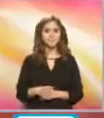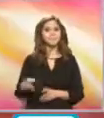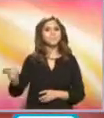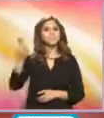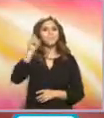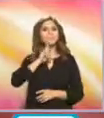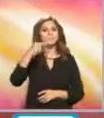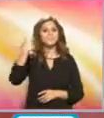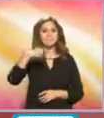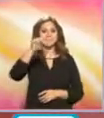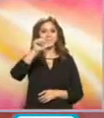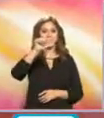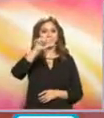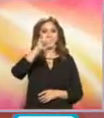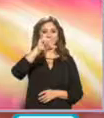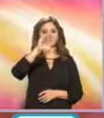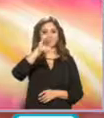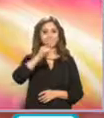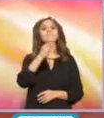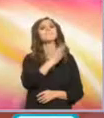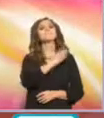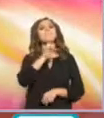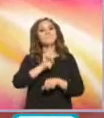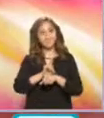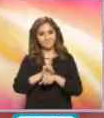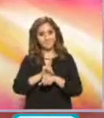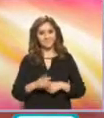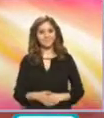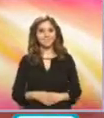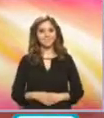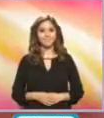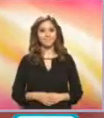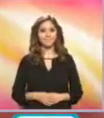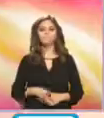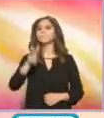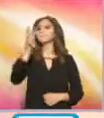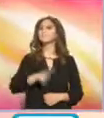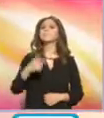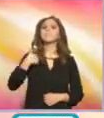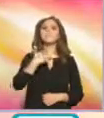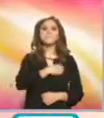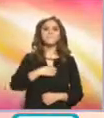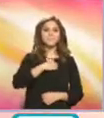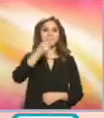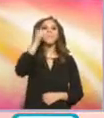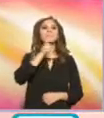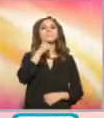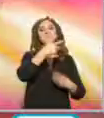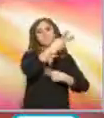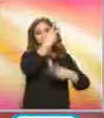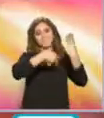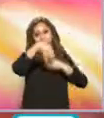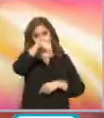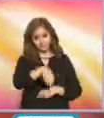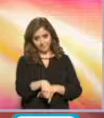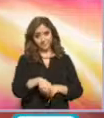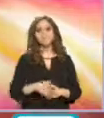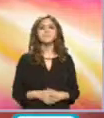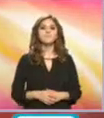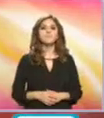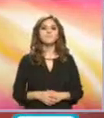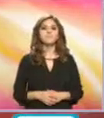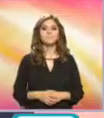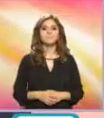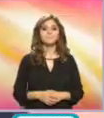colaboradora Alicia, buenos días. Buenos días. Bienvenida. Un placer como siempre platicar con ustedes. En esta semana que estamos